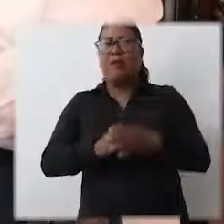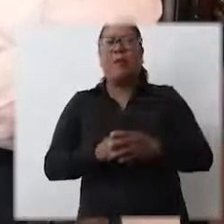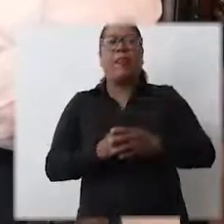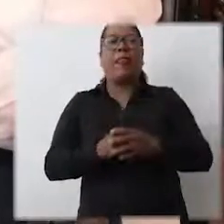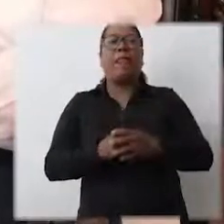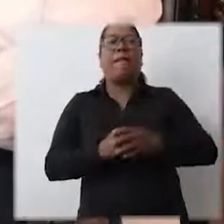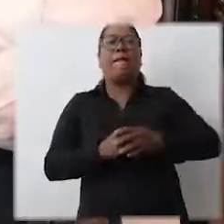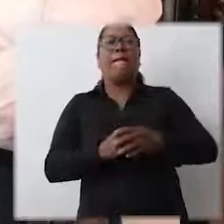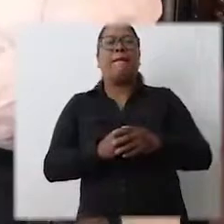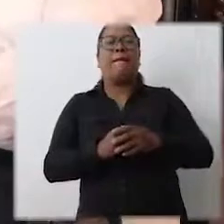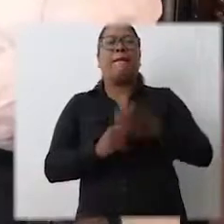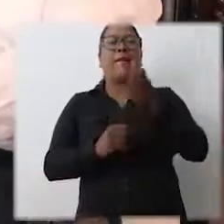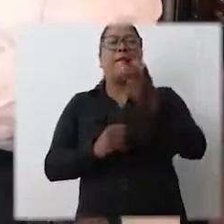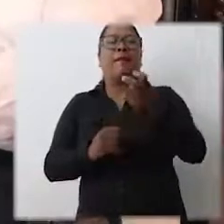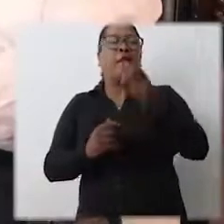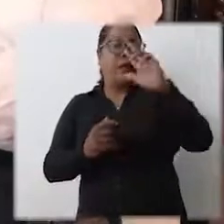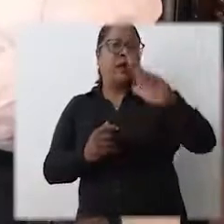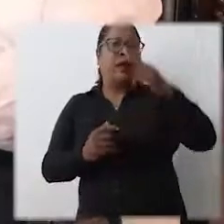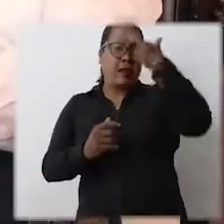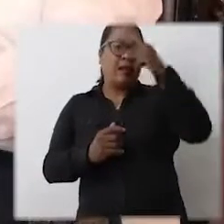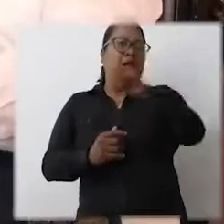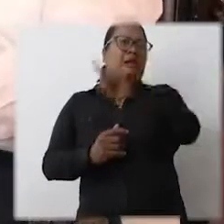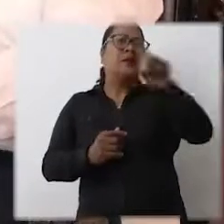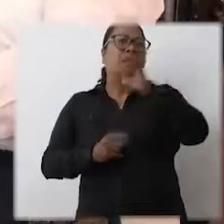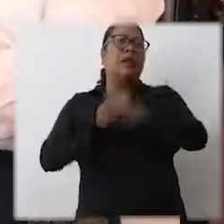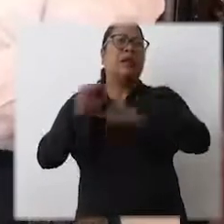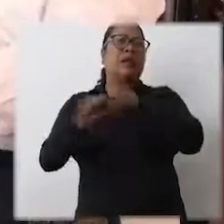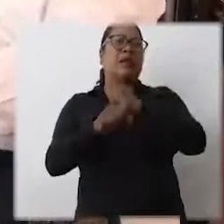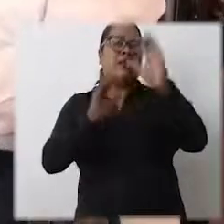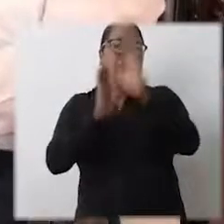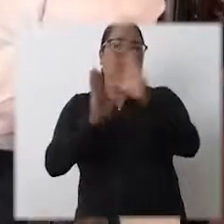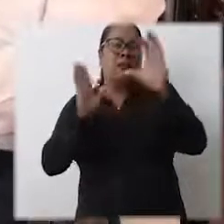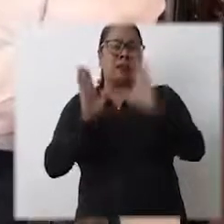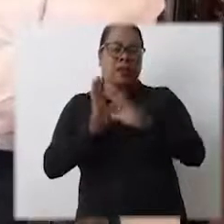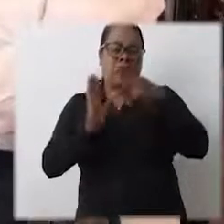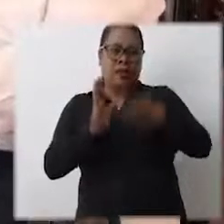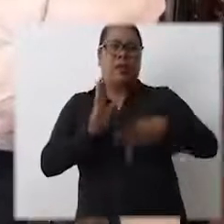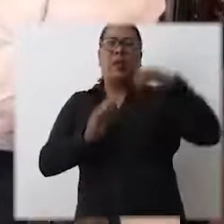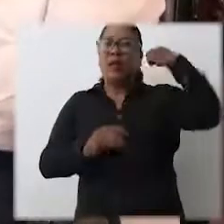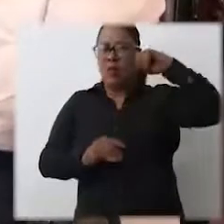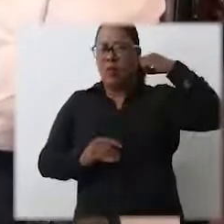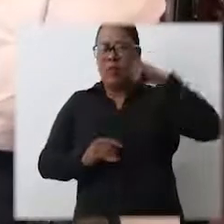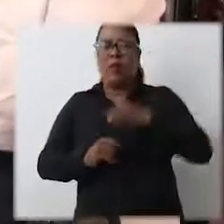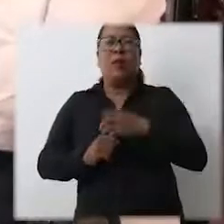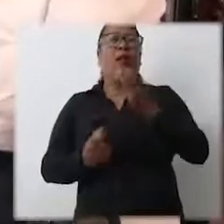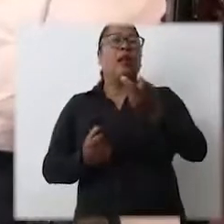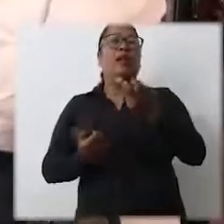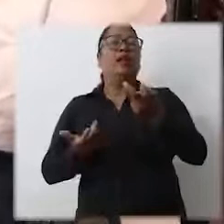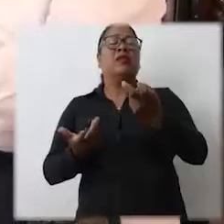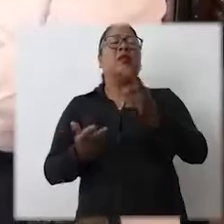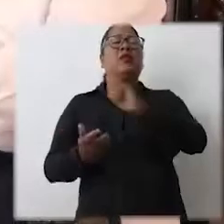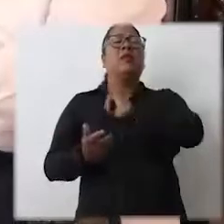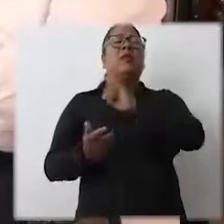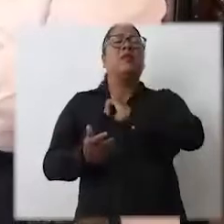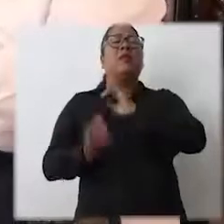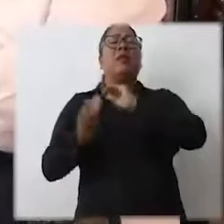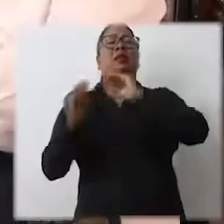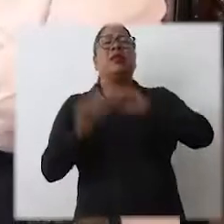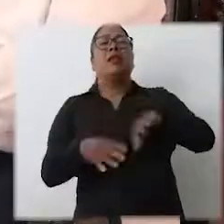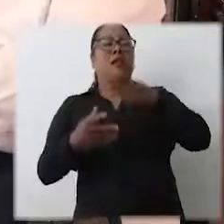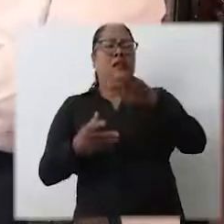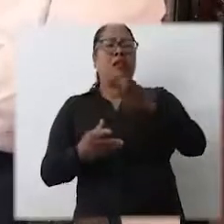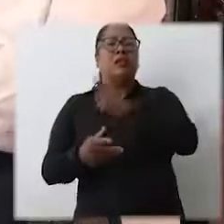47 del artículo 43 de nuestra Ley Orgánica Municipal, que establece como atribución